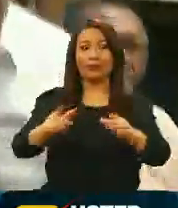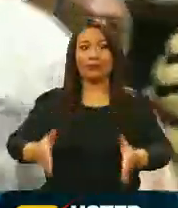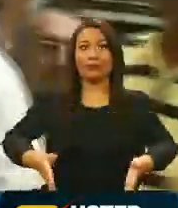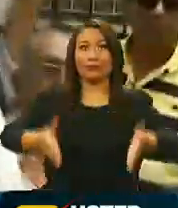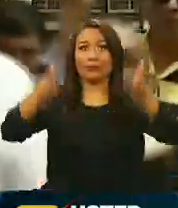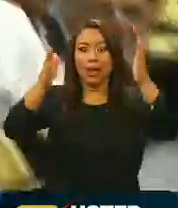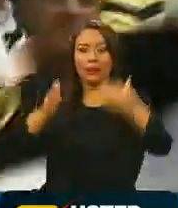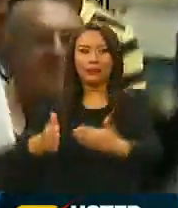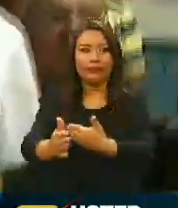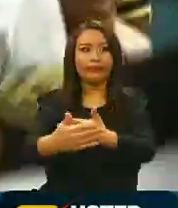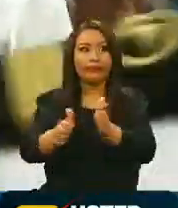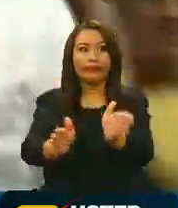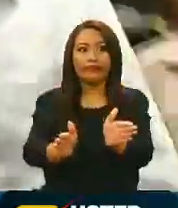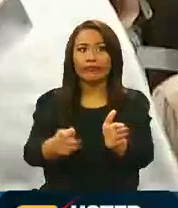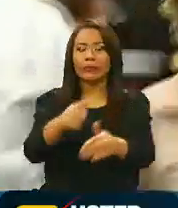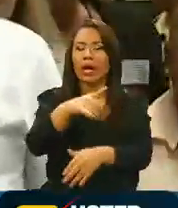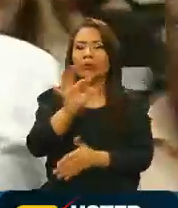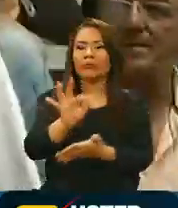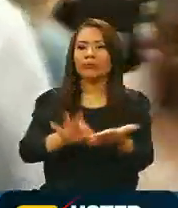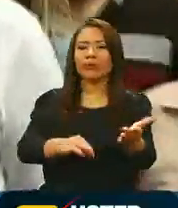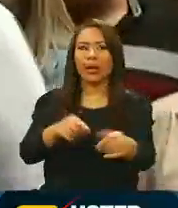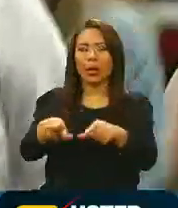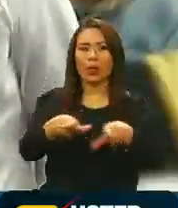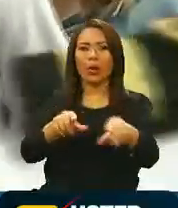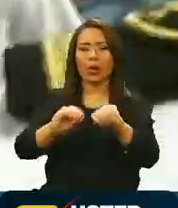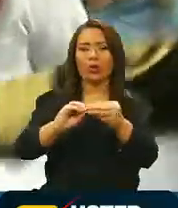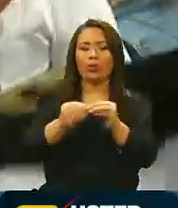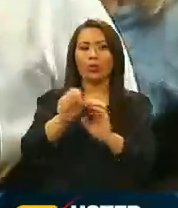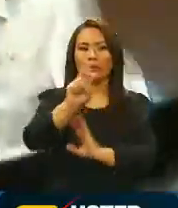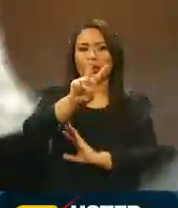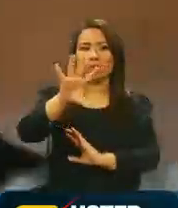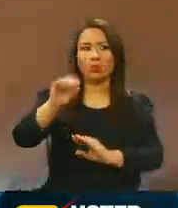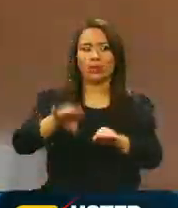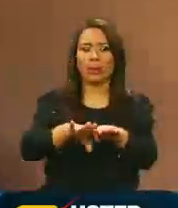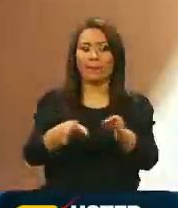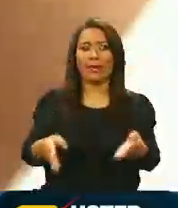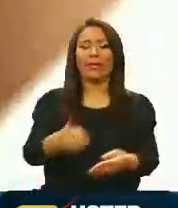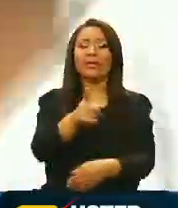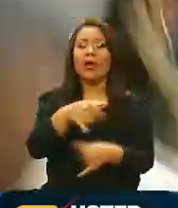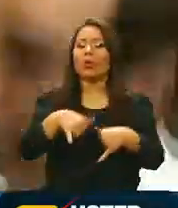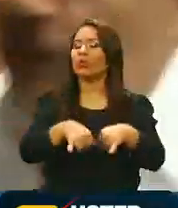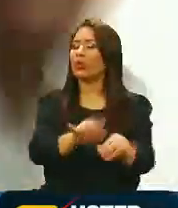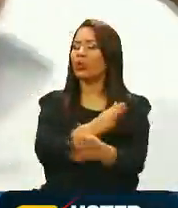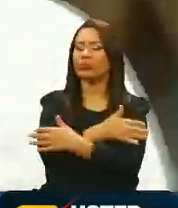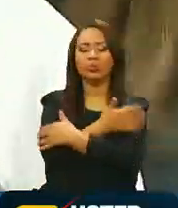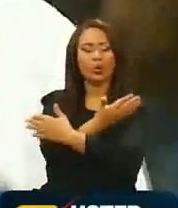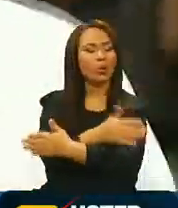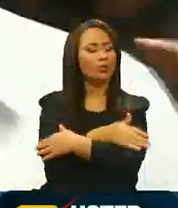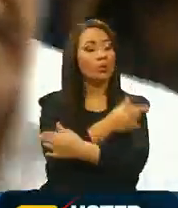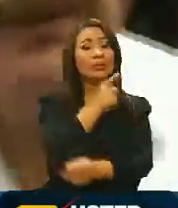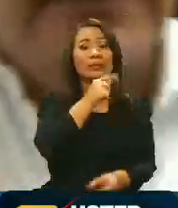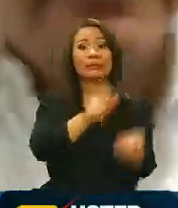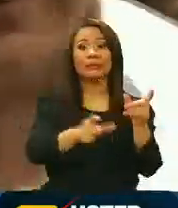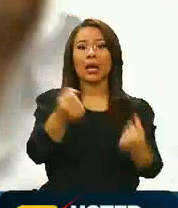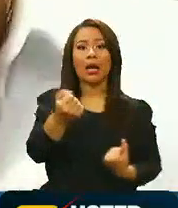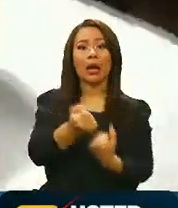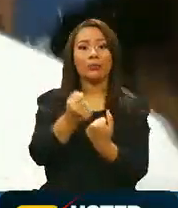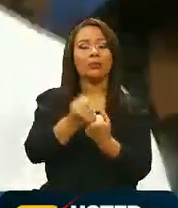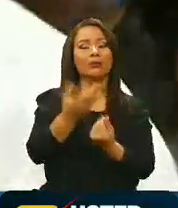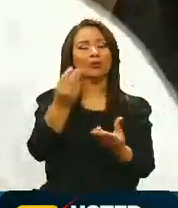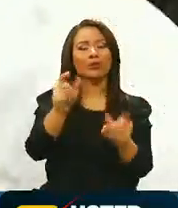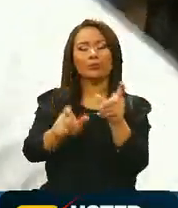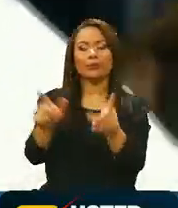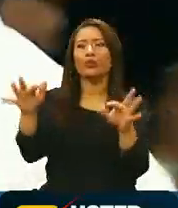electoral donde tiene que sufragar en la junta número 250. Sigue saludando a sus simpatizantes, a la